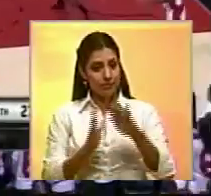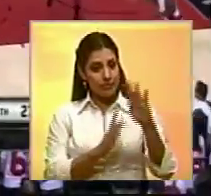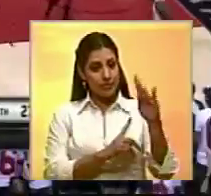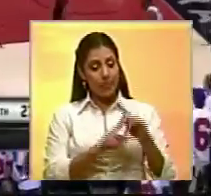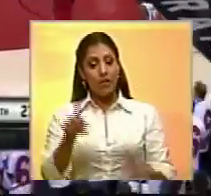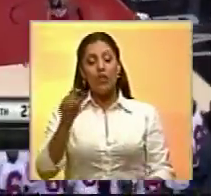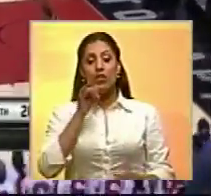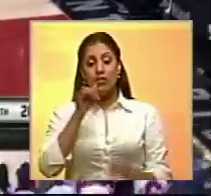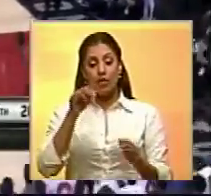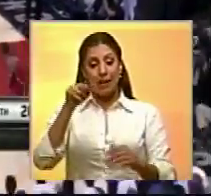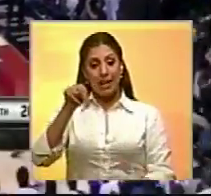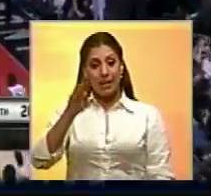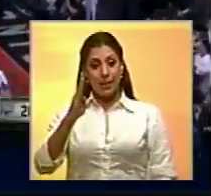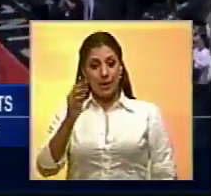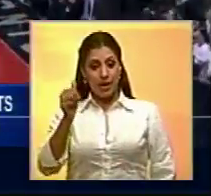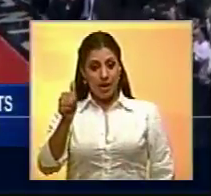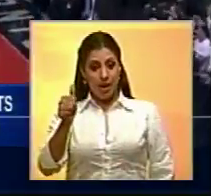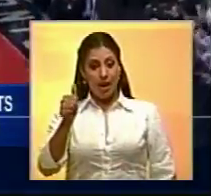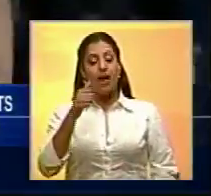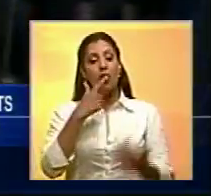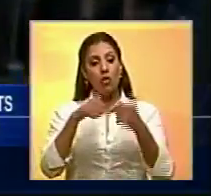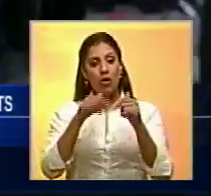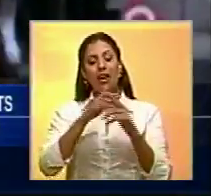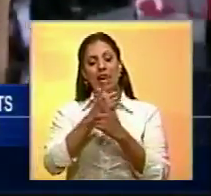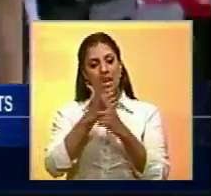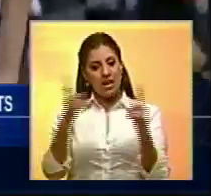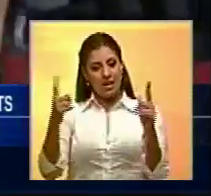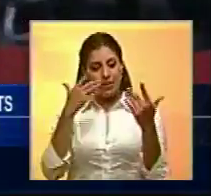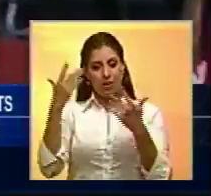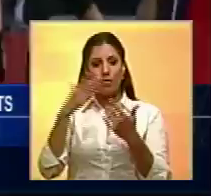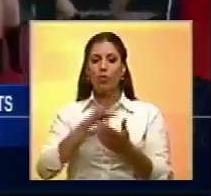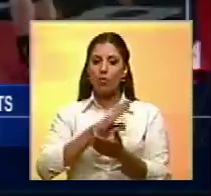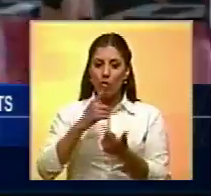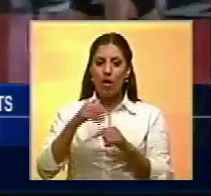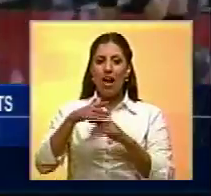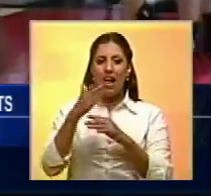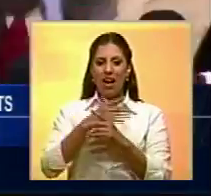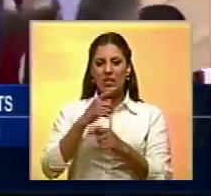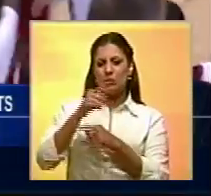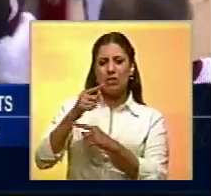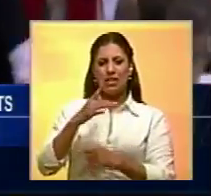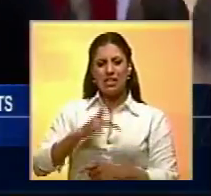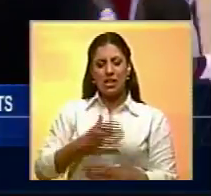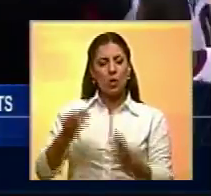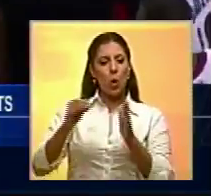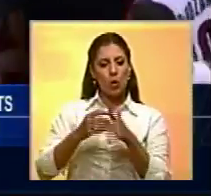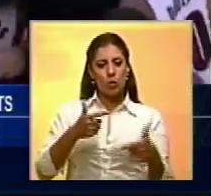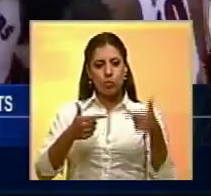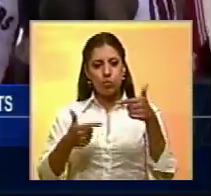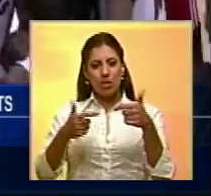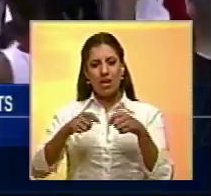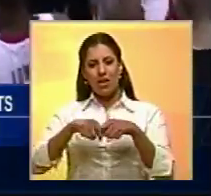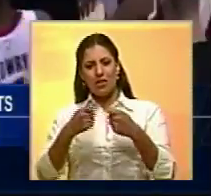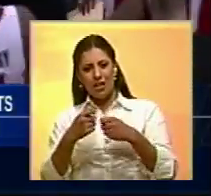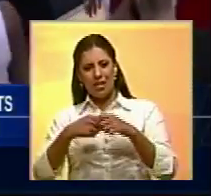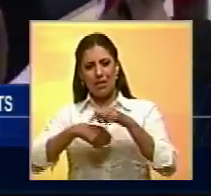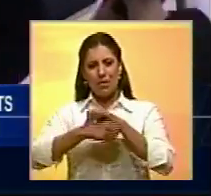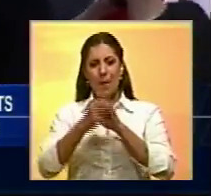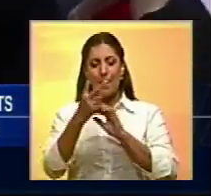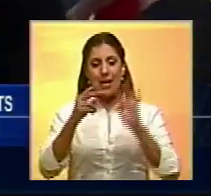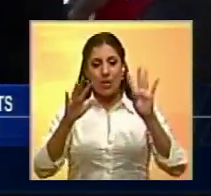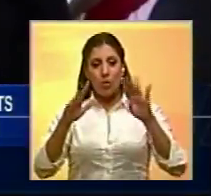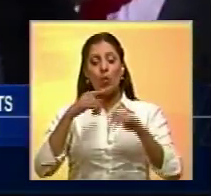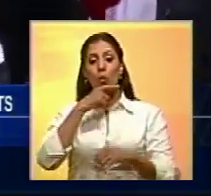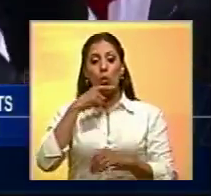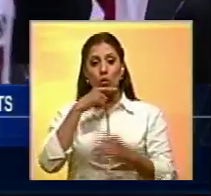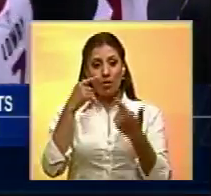En notas de la NBA, Greivis Vázquez fue dejado en libertad por los Nets de Brooklyn tras resentirse una vez más de su lesión de tobillo el 29 de